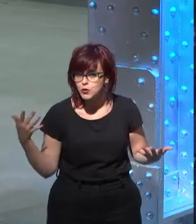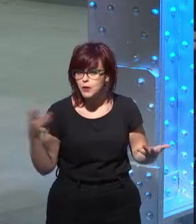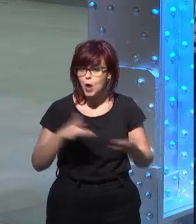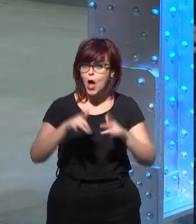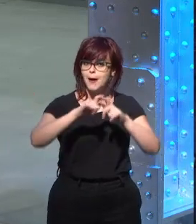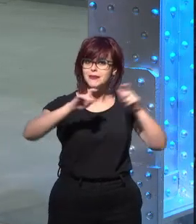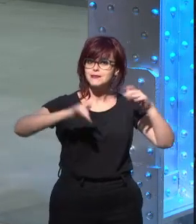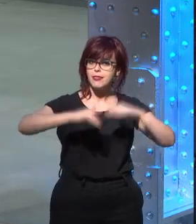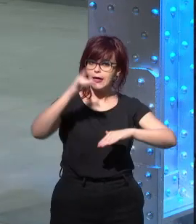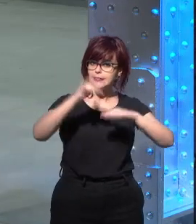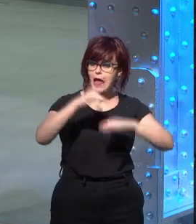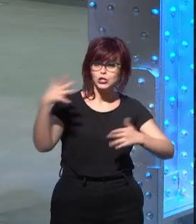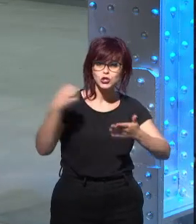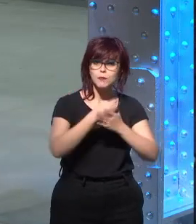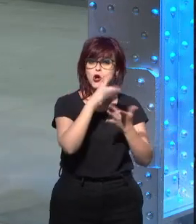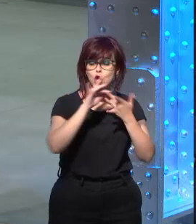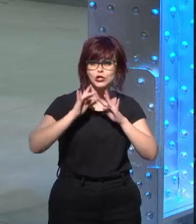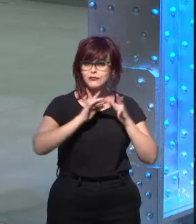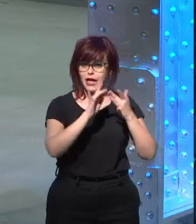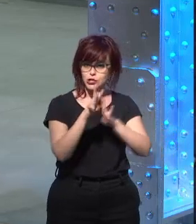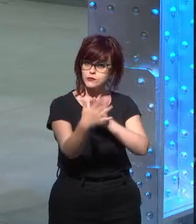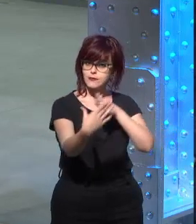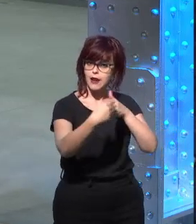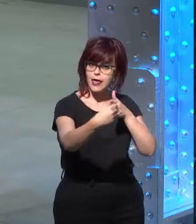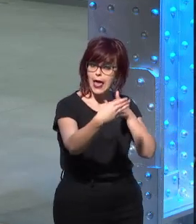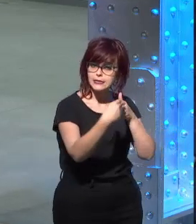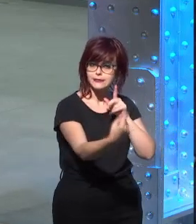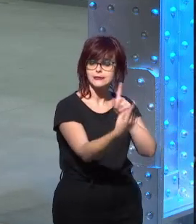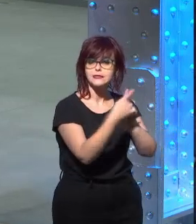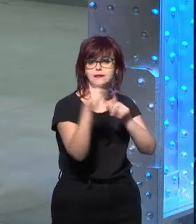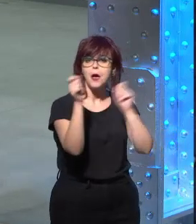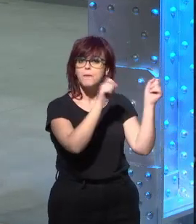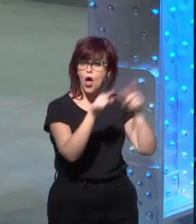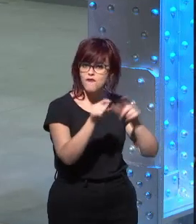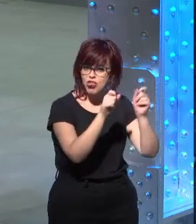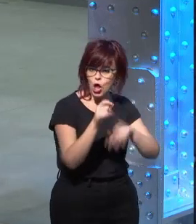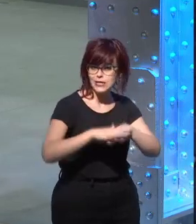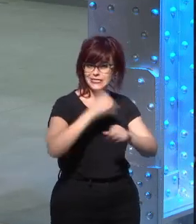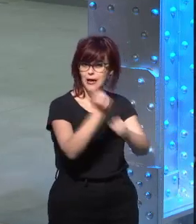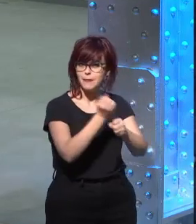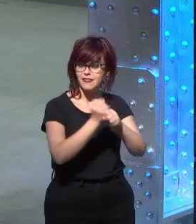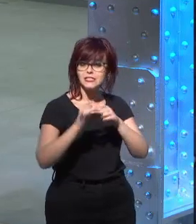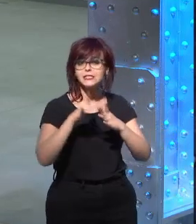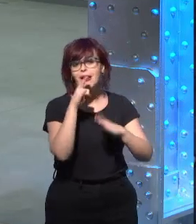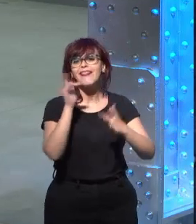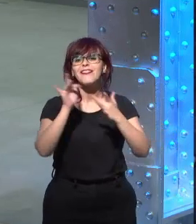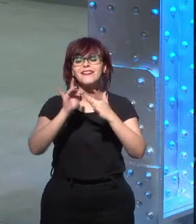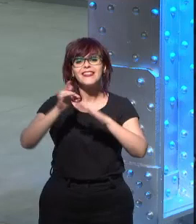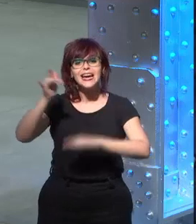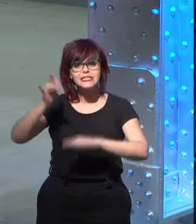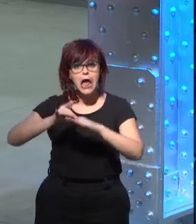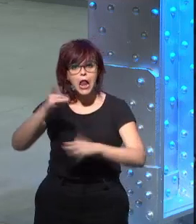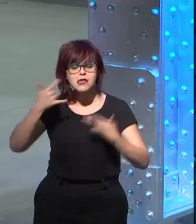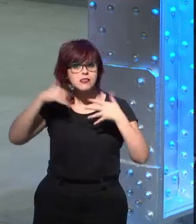empresa digital todos los contactos con clientes, proveedores y empleados son digitales y